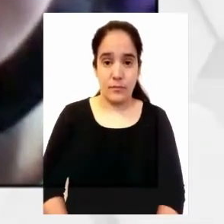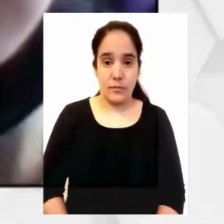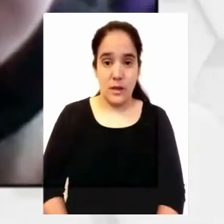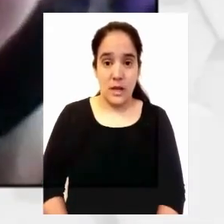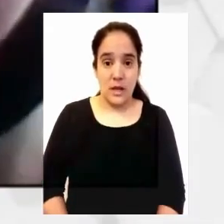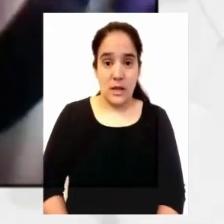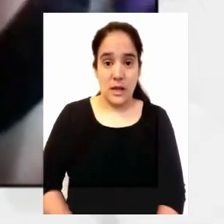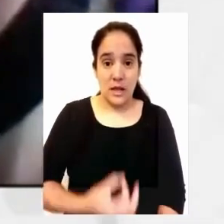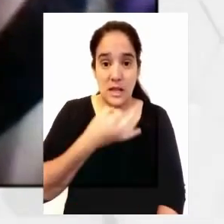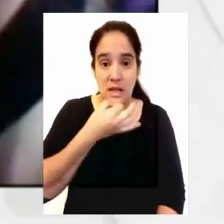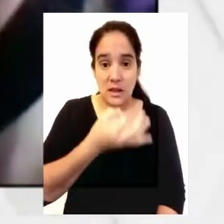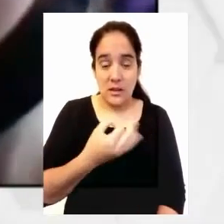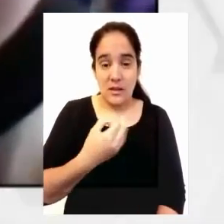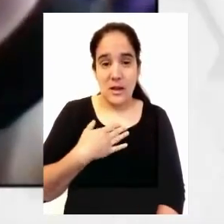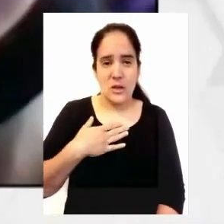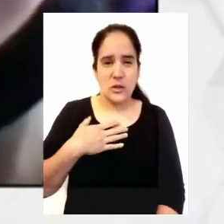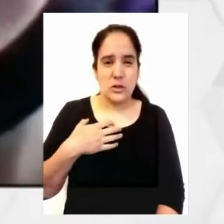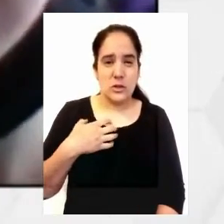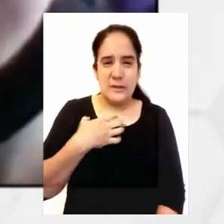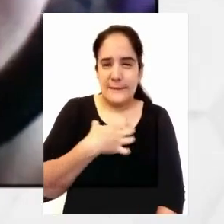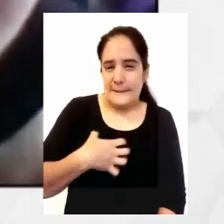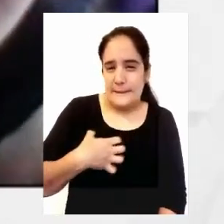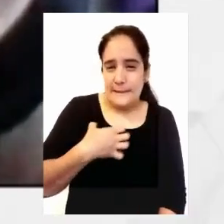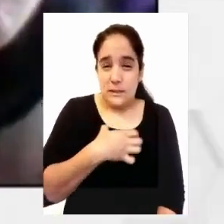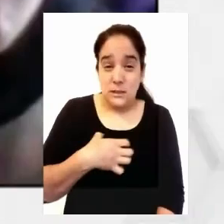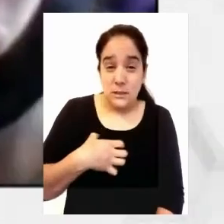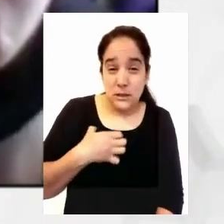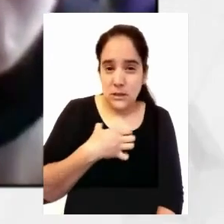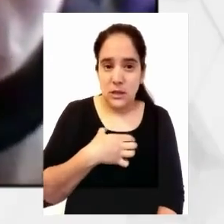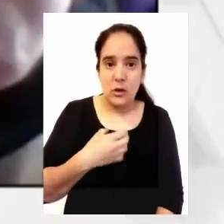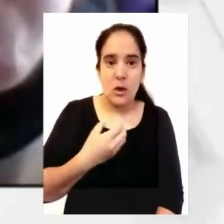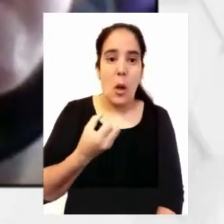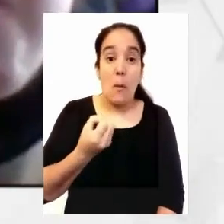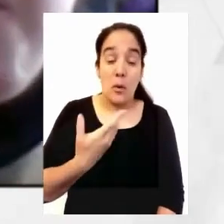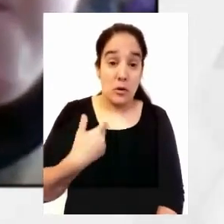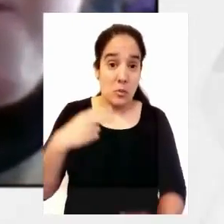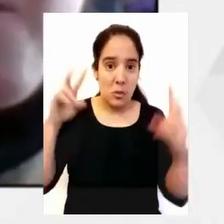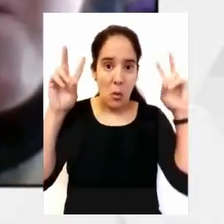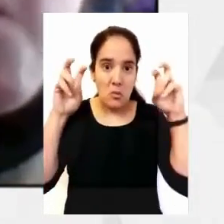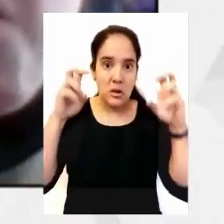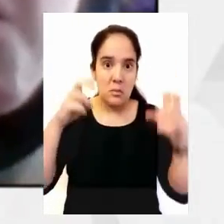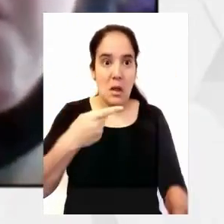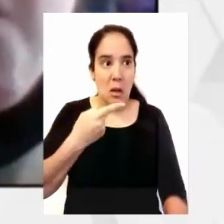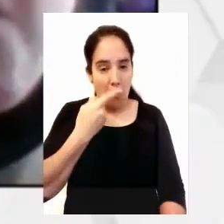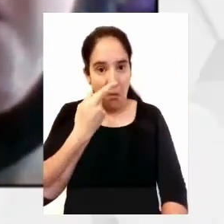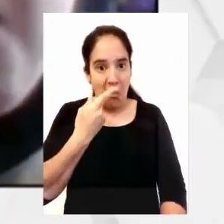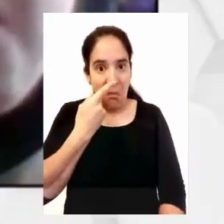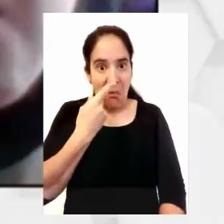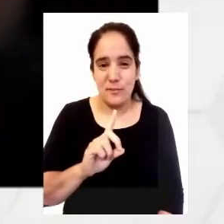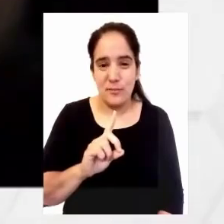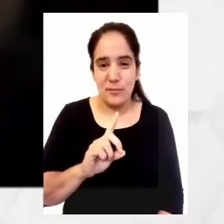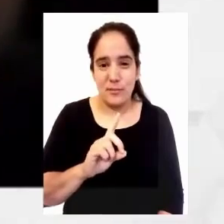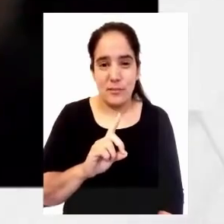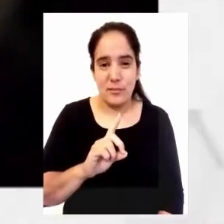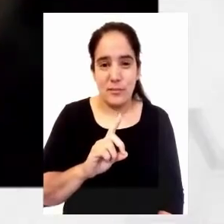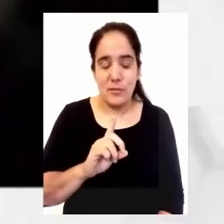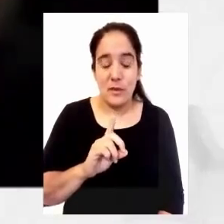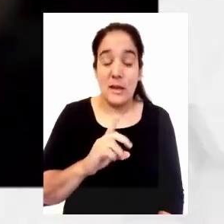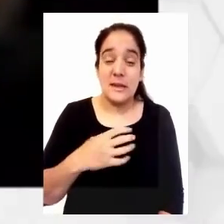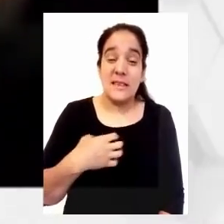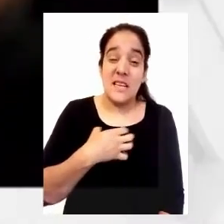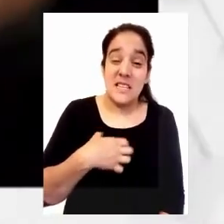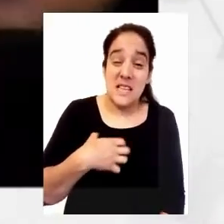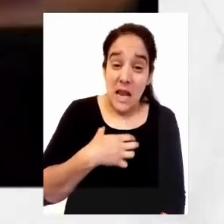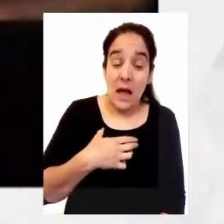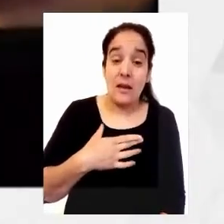tocamos el tema de los celos porque es un tema que nos pareció como que nos llamó mucho más la atención, porque es como lo que más pasa. Si bien es un sentimiento,